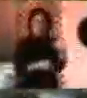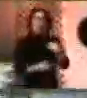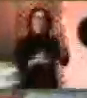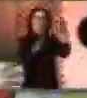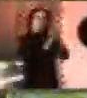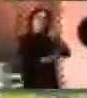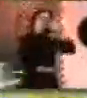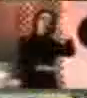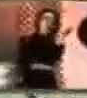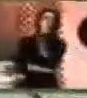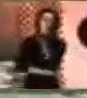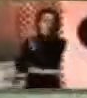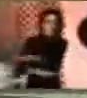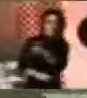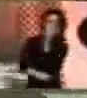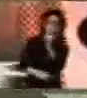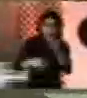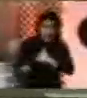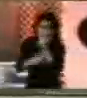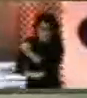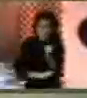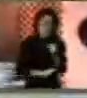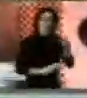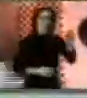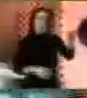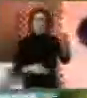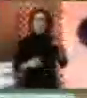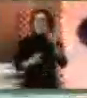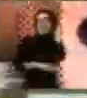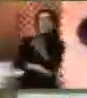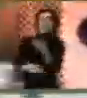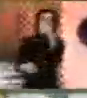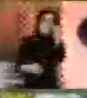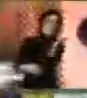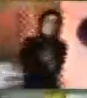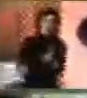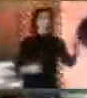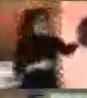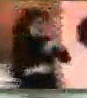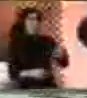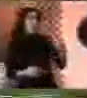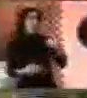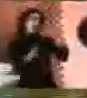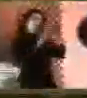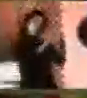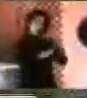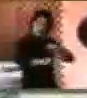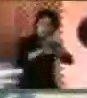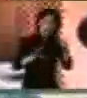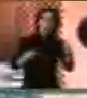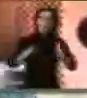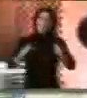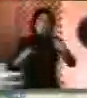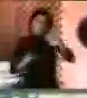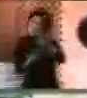de mierda que ponen a niños por asesinar. Que vengan, que les quiero aclarar que no vivo tranquilo cuando